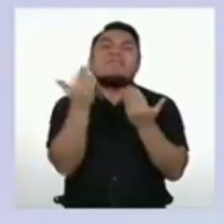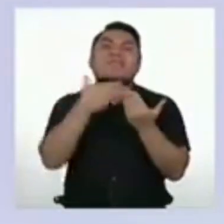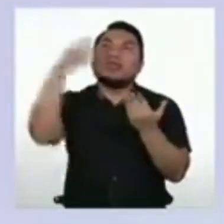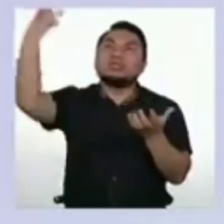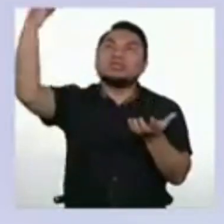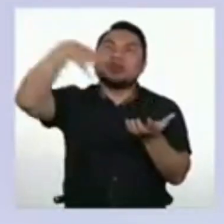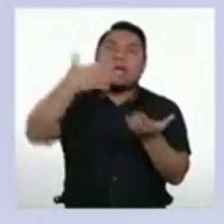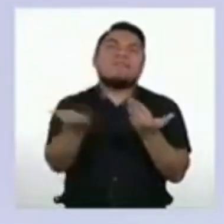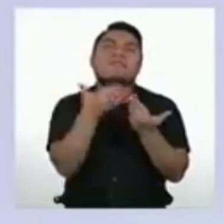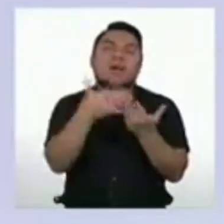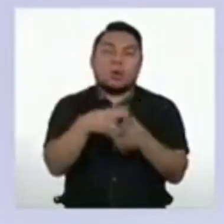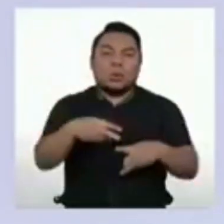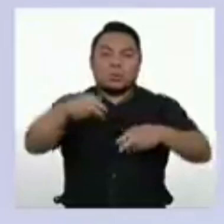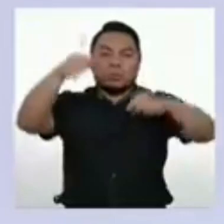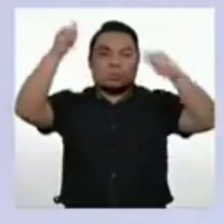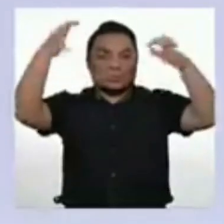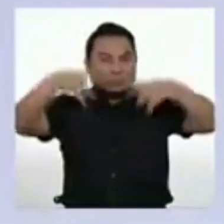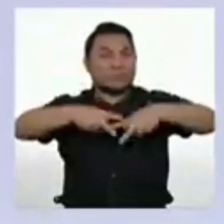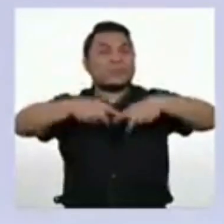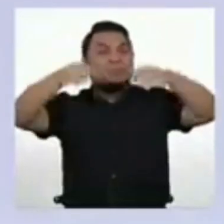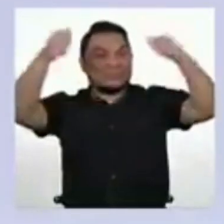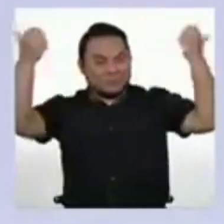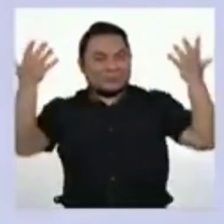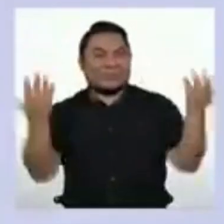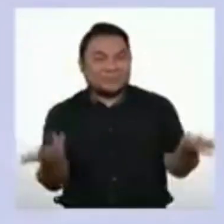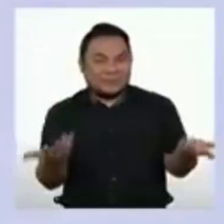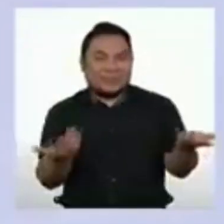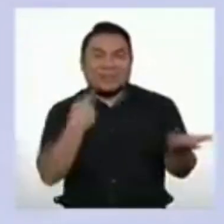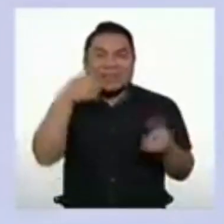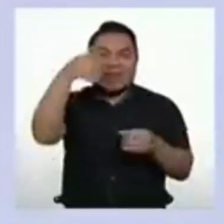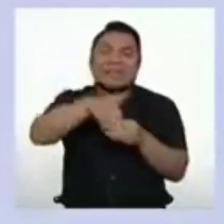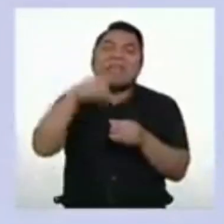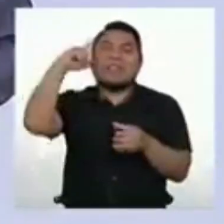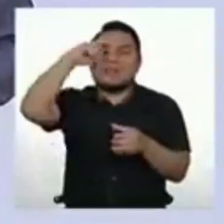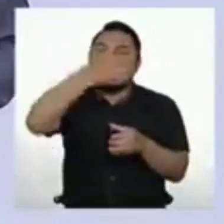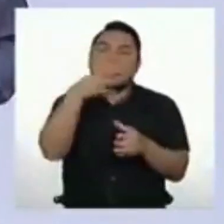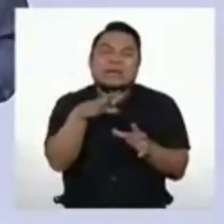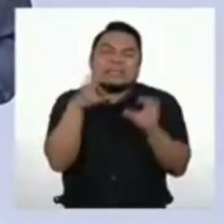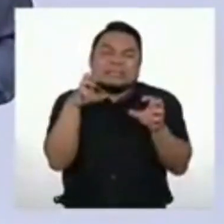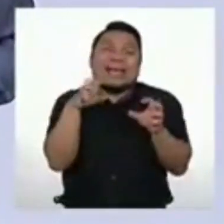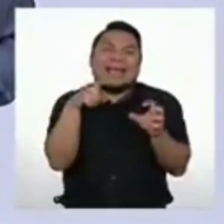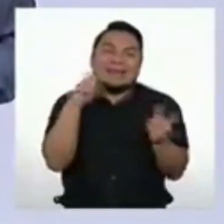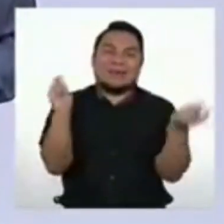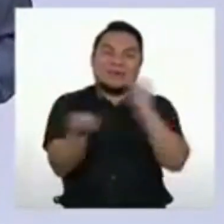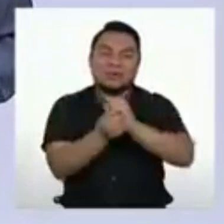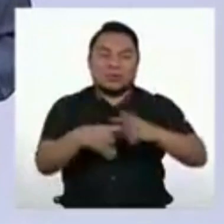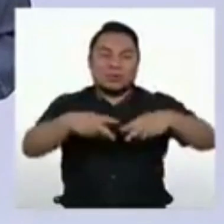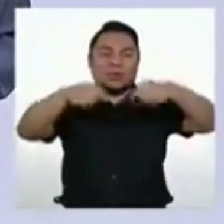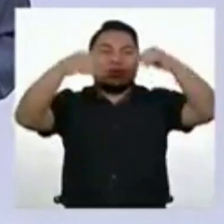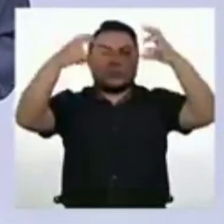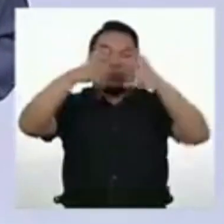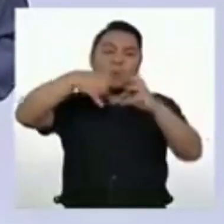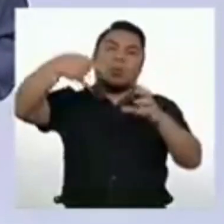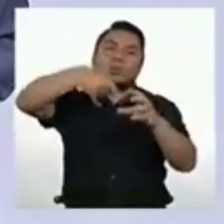de vapor que lo que sería eliminar el agua líquida que está dentro de las papas. En conclusión, sí